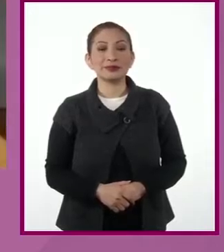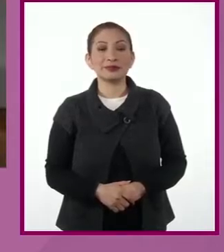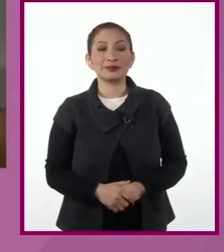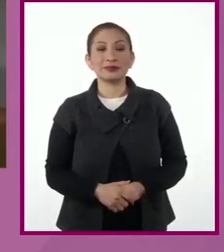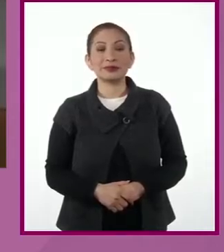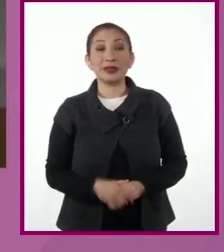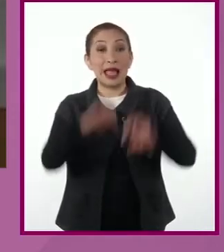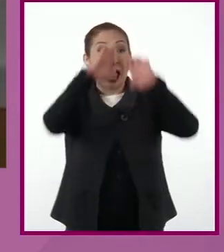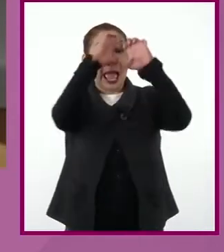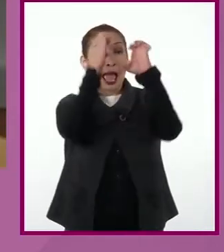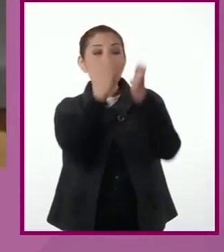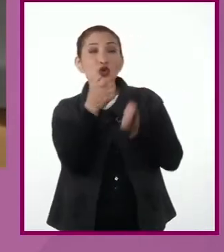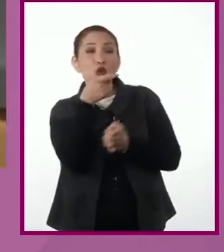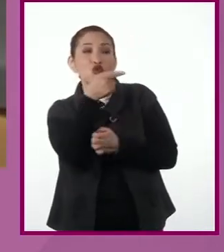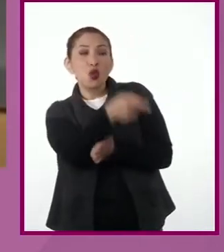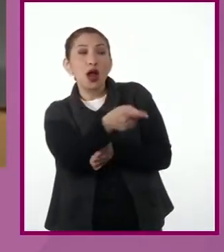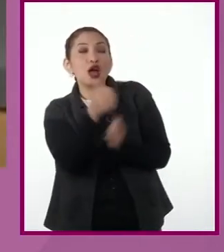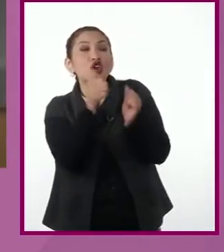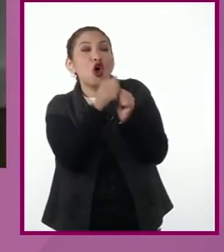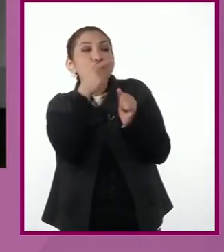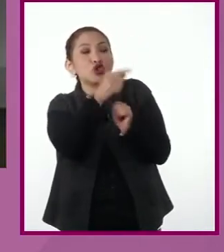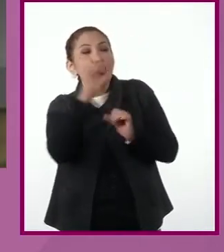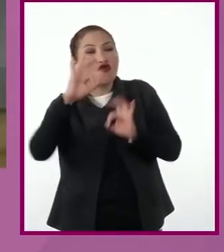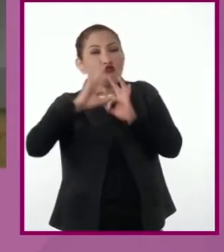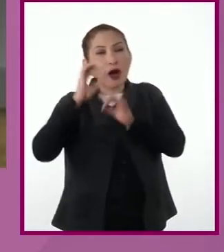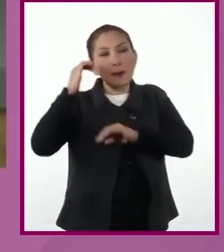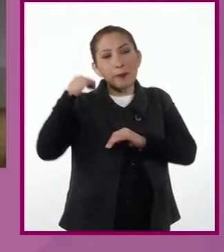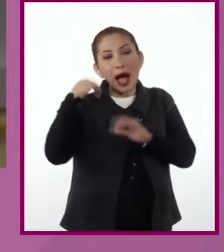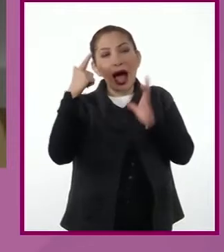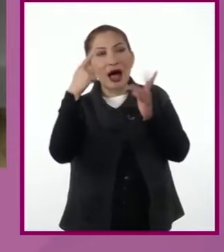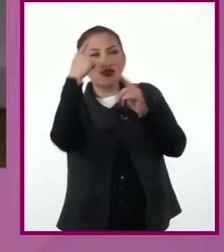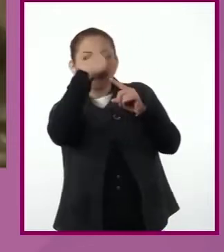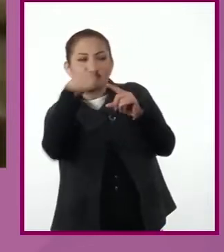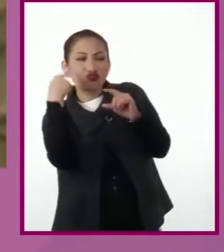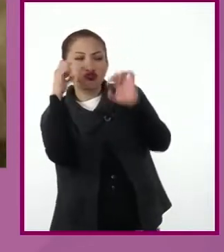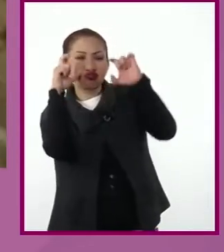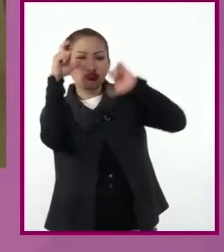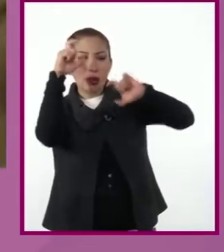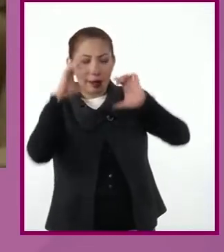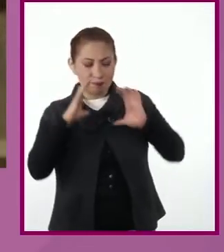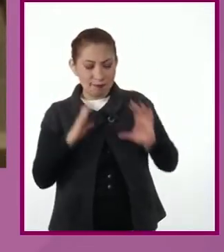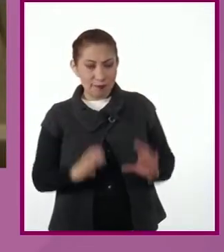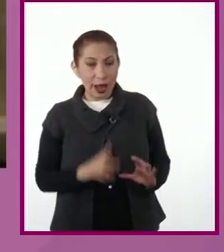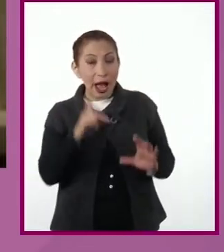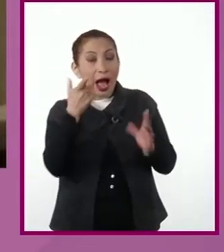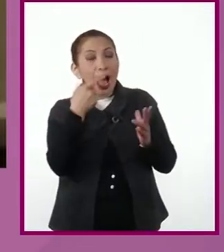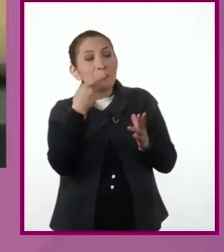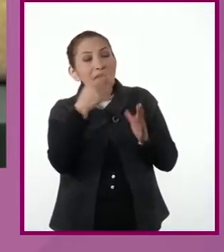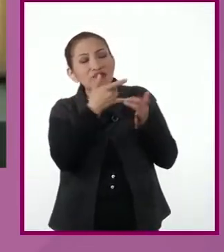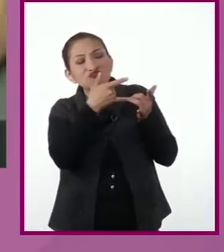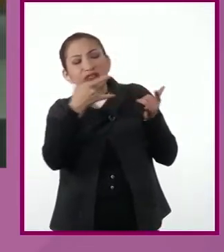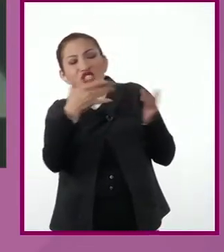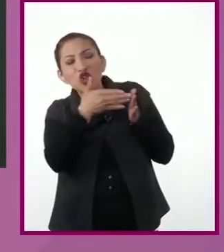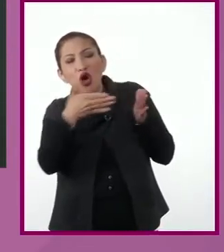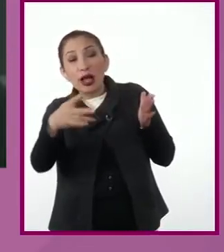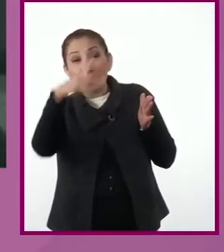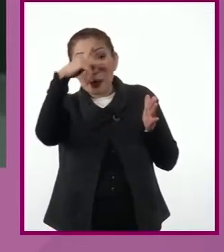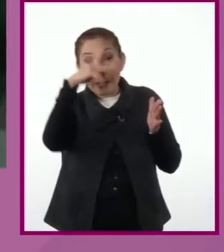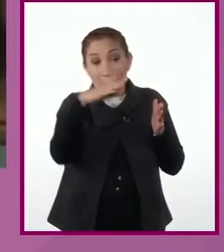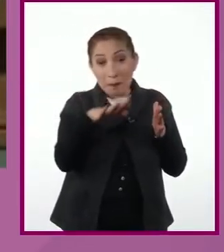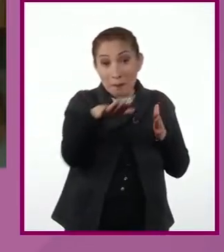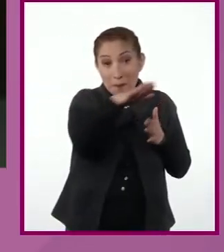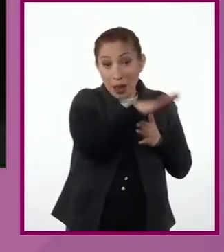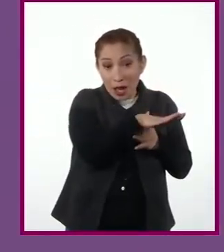Las esculturas, a través de sus poses, rasgos y gestos, hablan de momentos de la historia nacional.